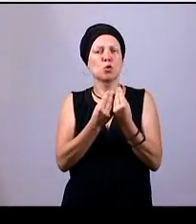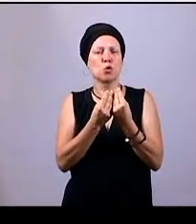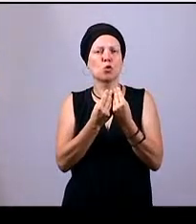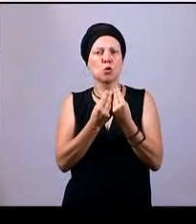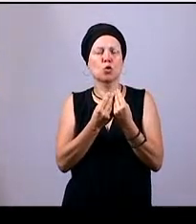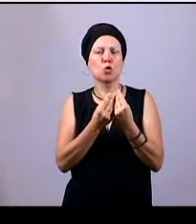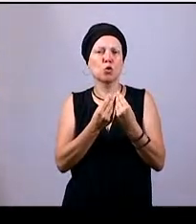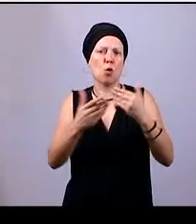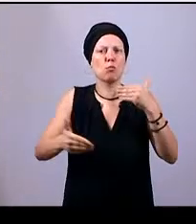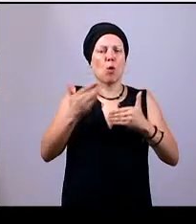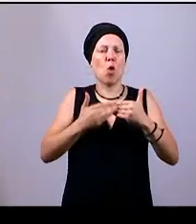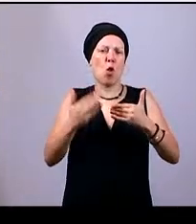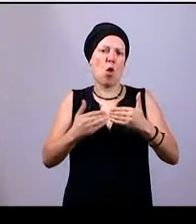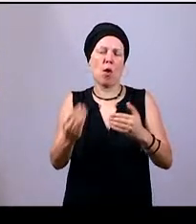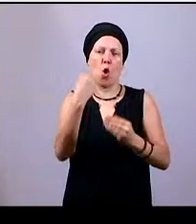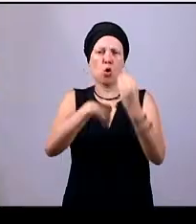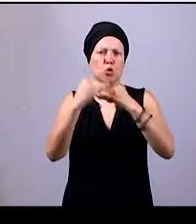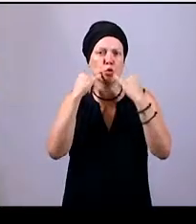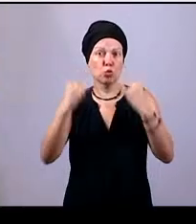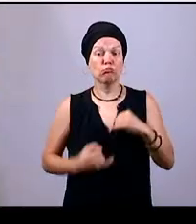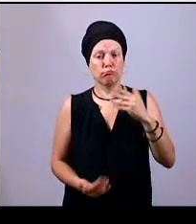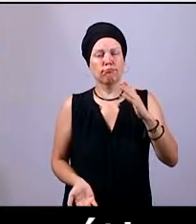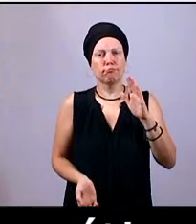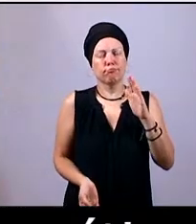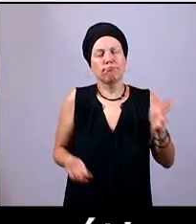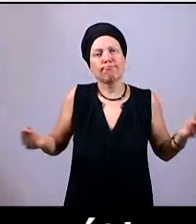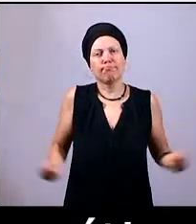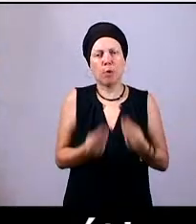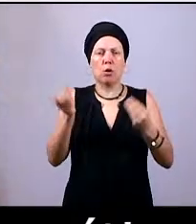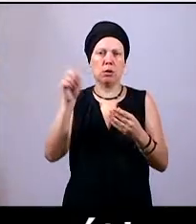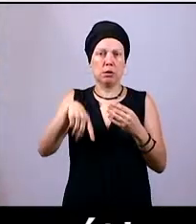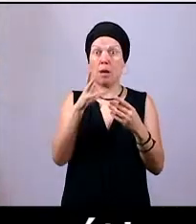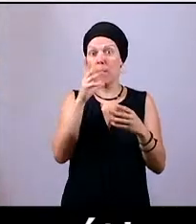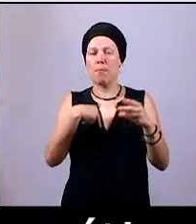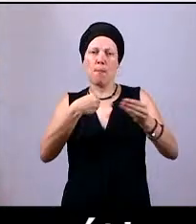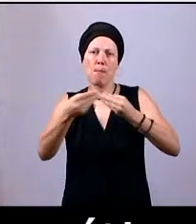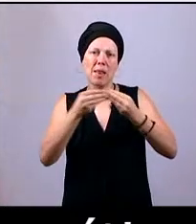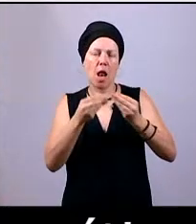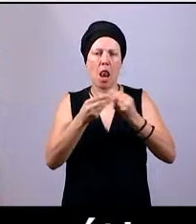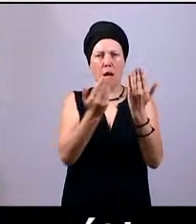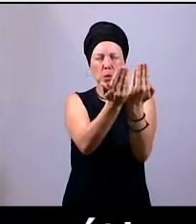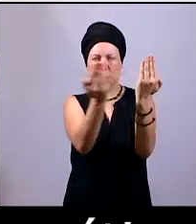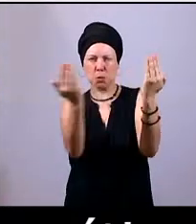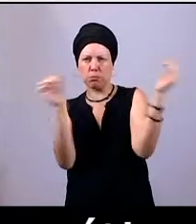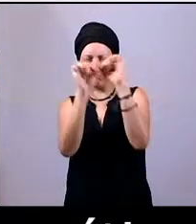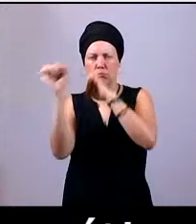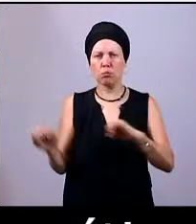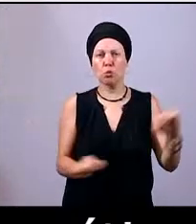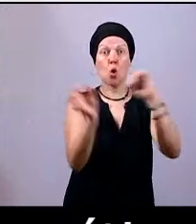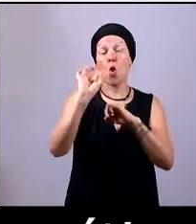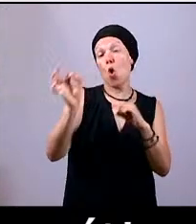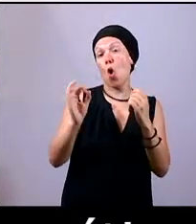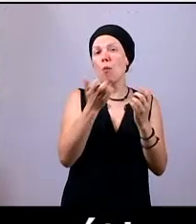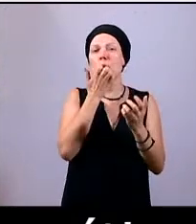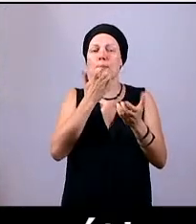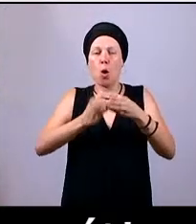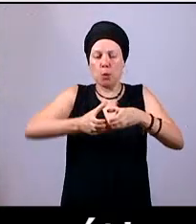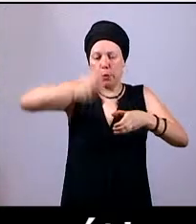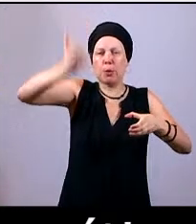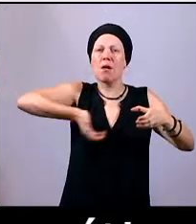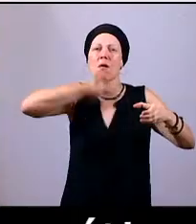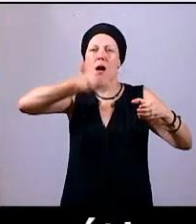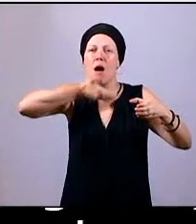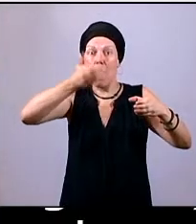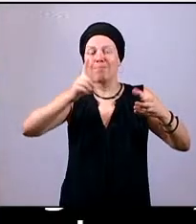del consumo energético, el uso de las tecnologías más eficientes y materiales aislantes o la sustitución de calderas de combustibles fósiles